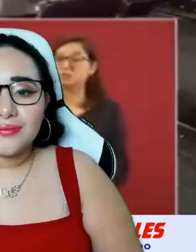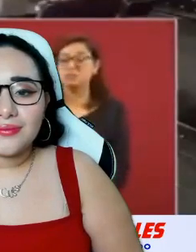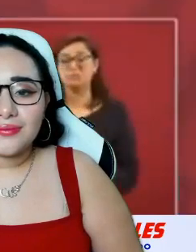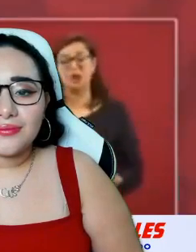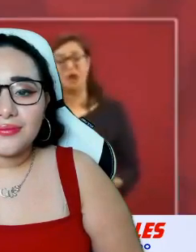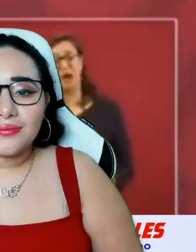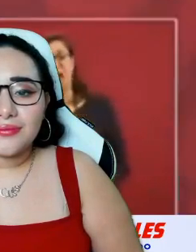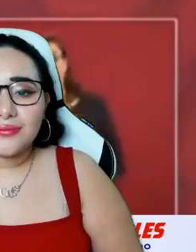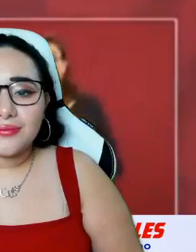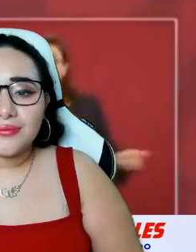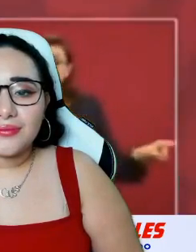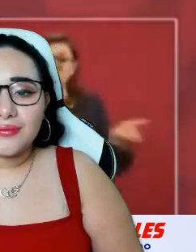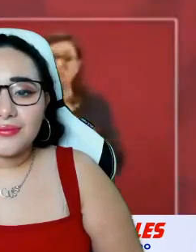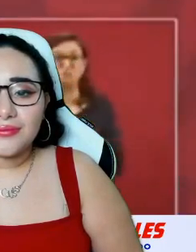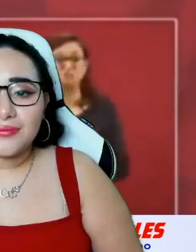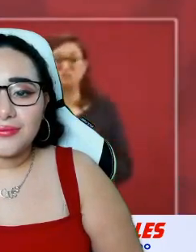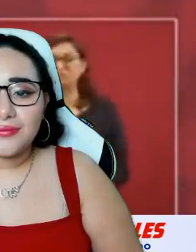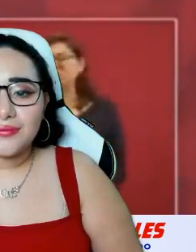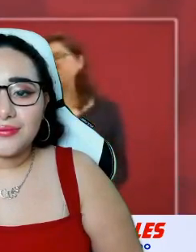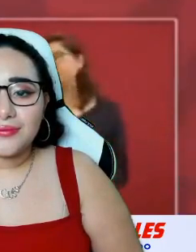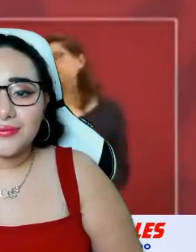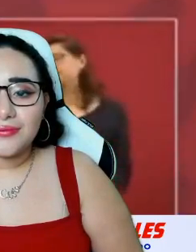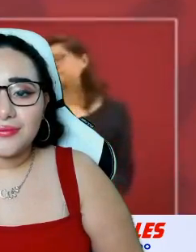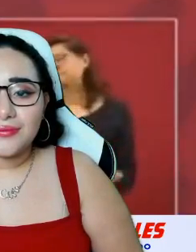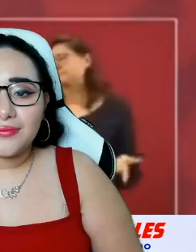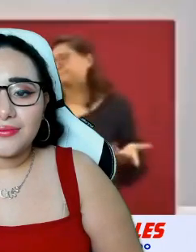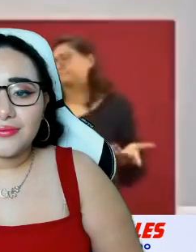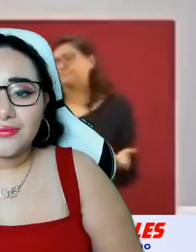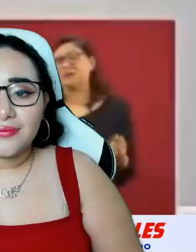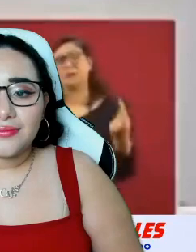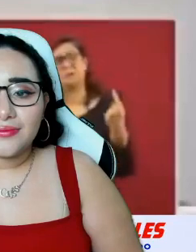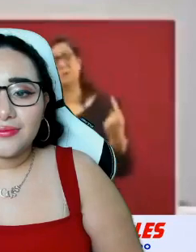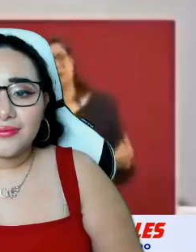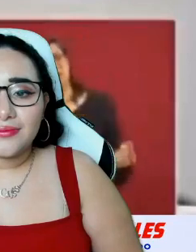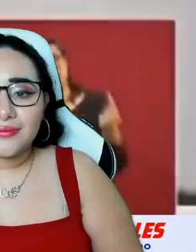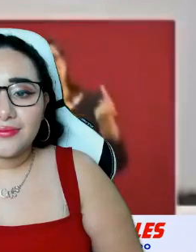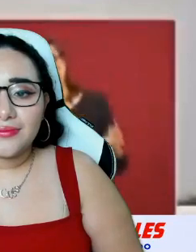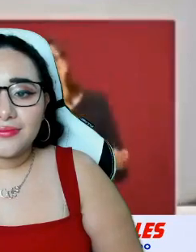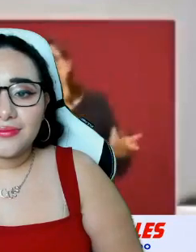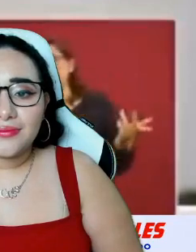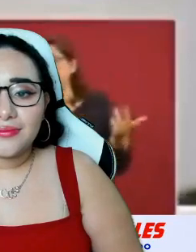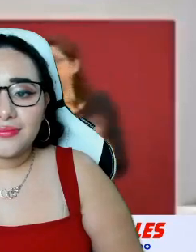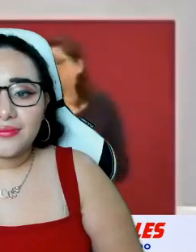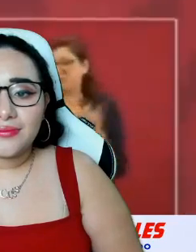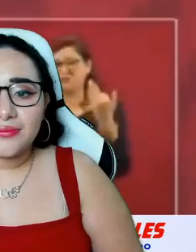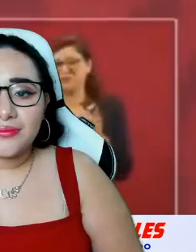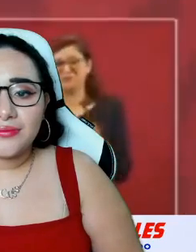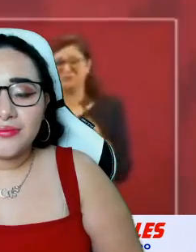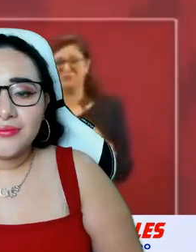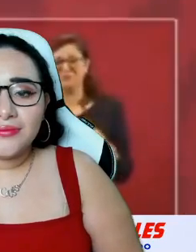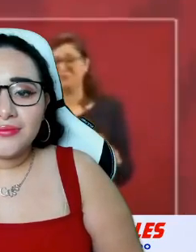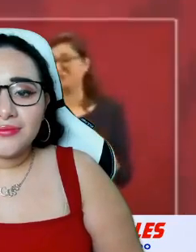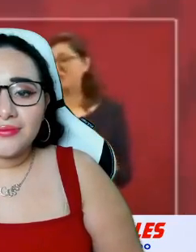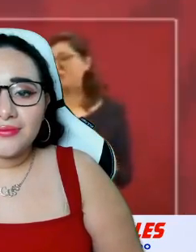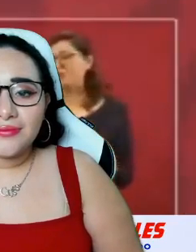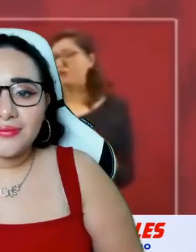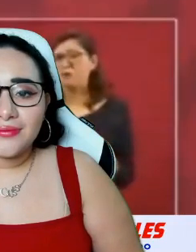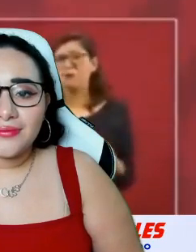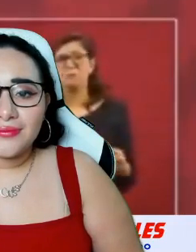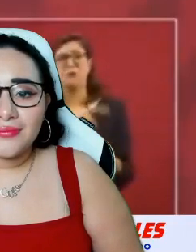de eso le acusan el reforma y este